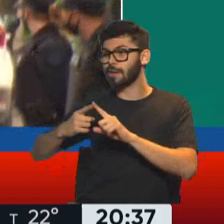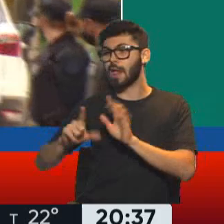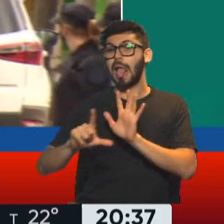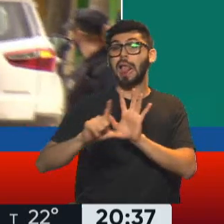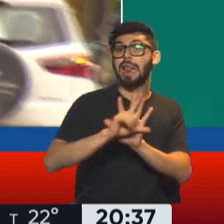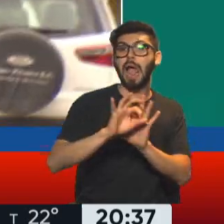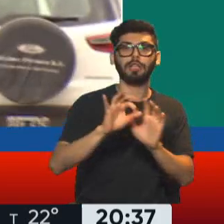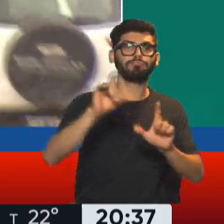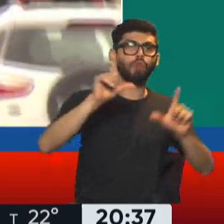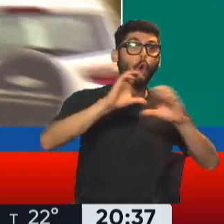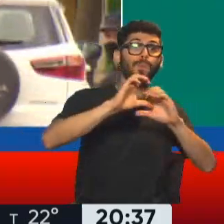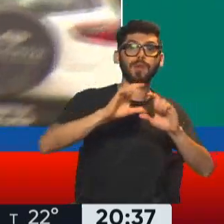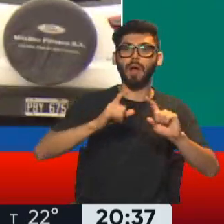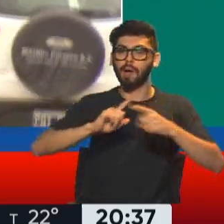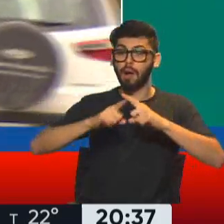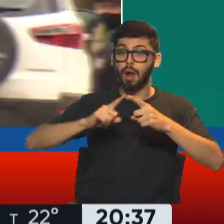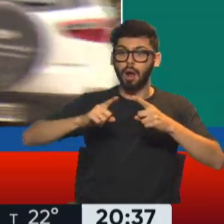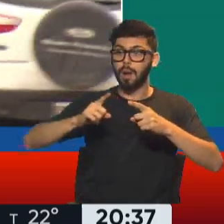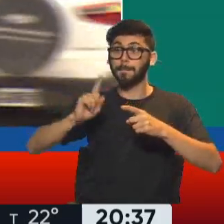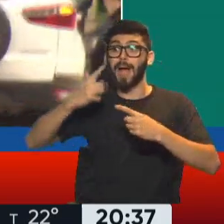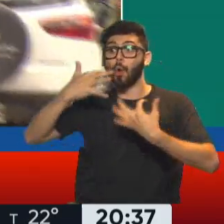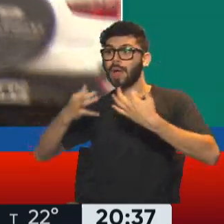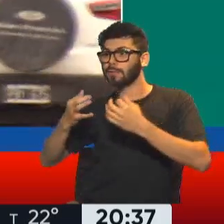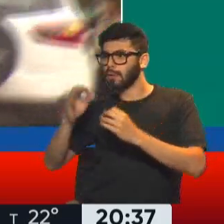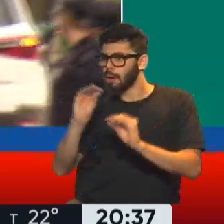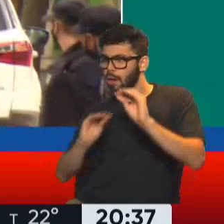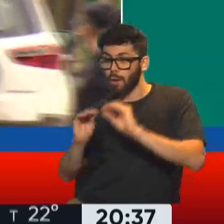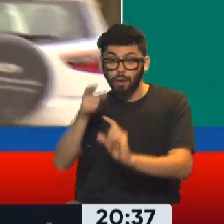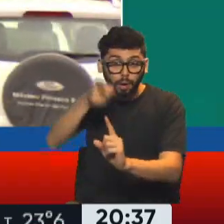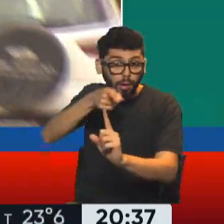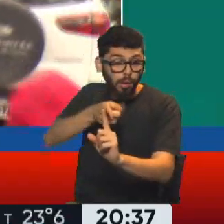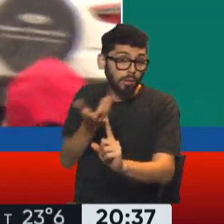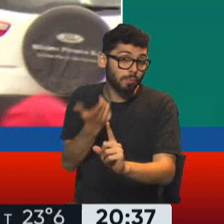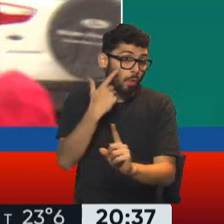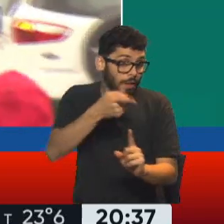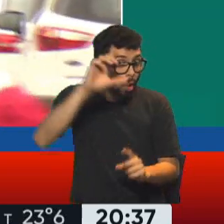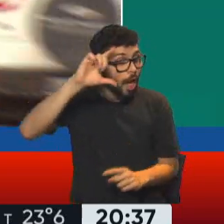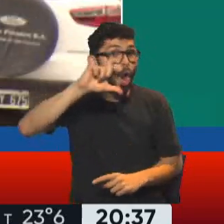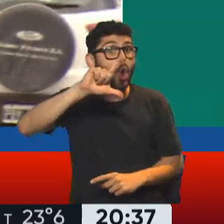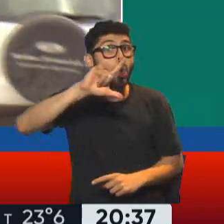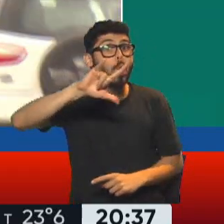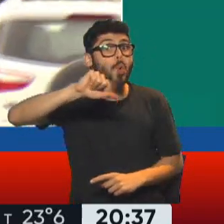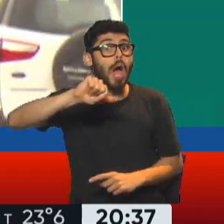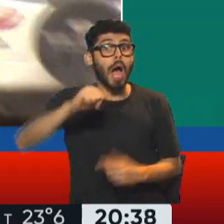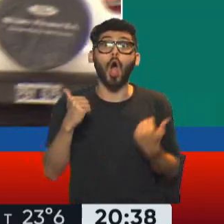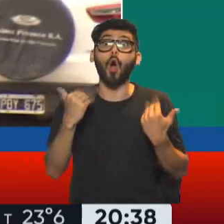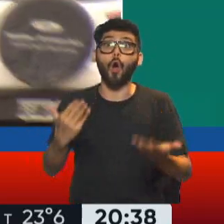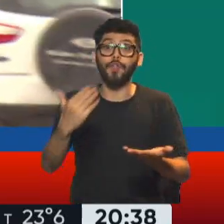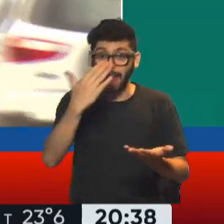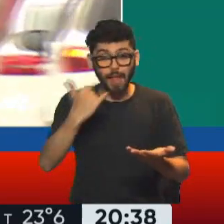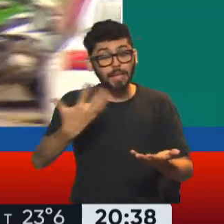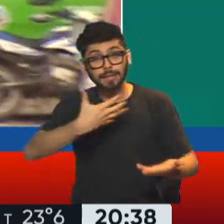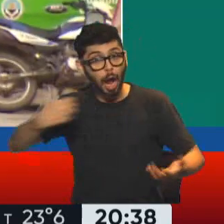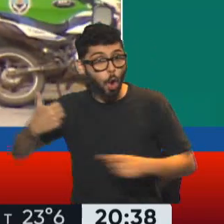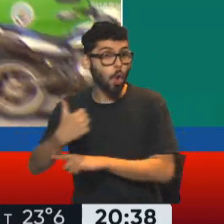medios de comunicación, etcétera, y el armado de causas. Lula, miren lo que pasó con Lula, lo sacaron de la candidatura, ganó Bolsonaro y finalmente